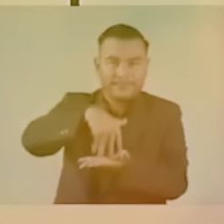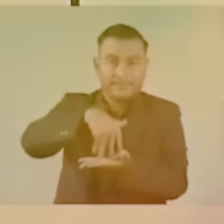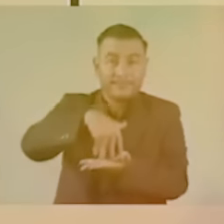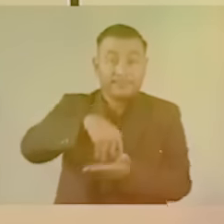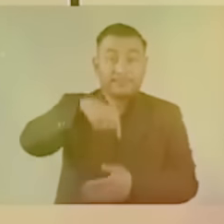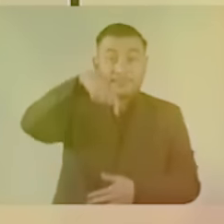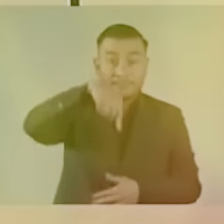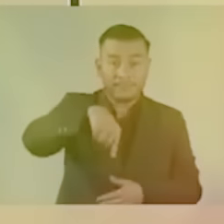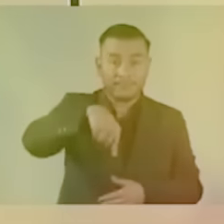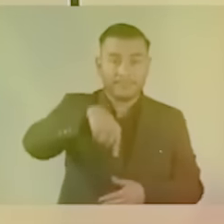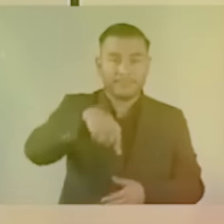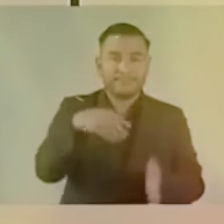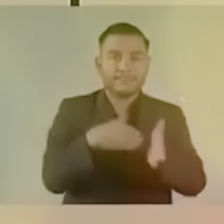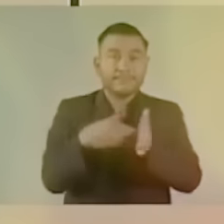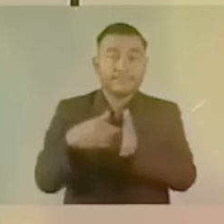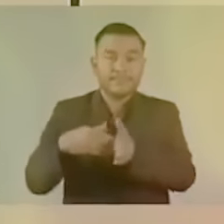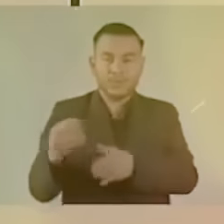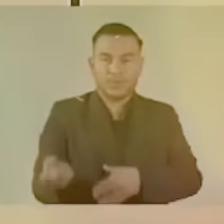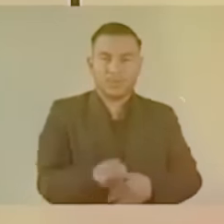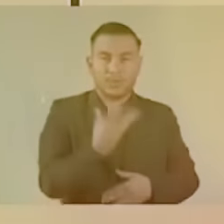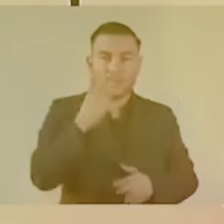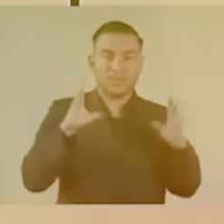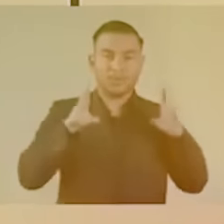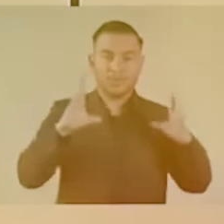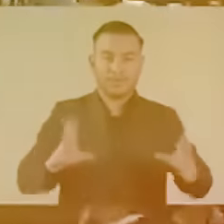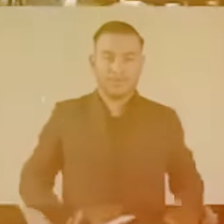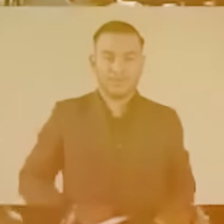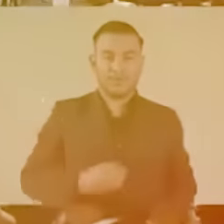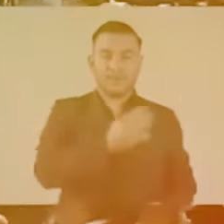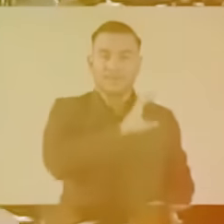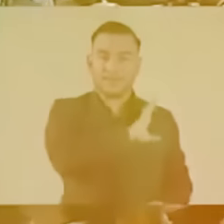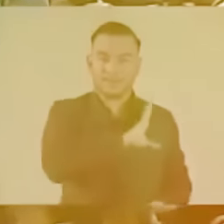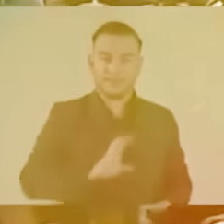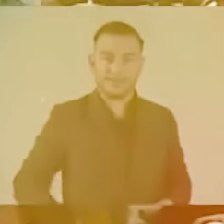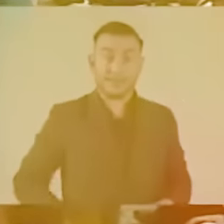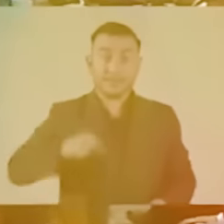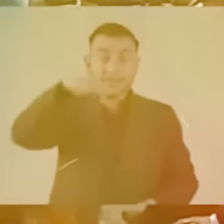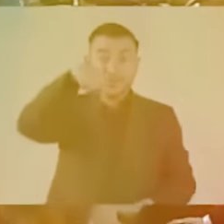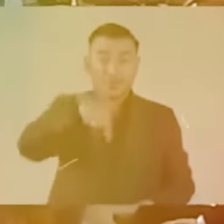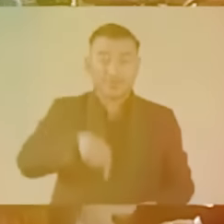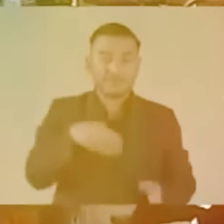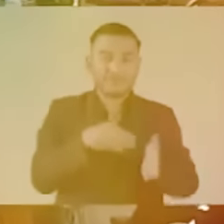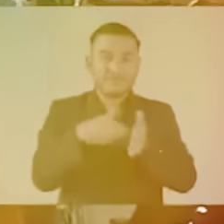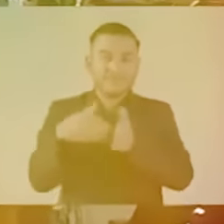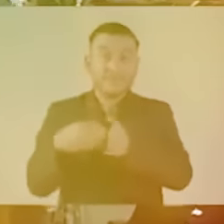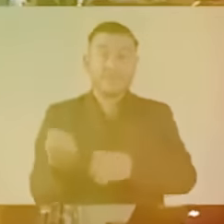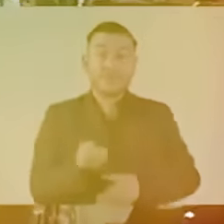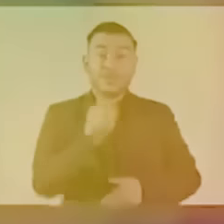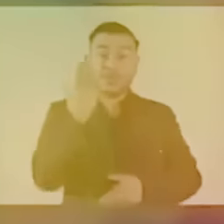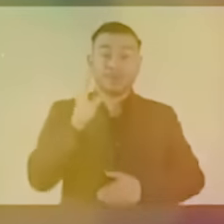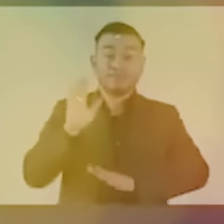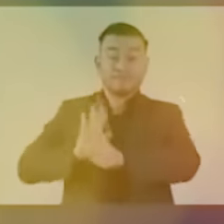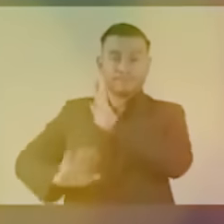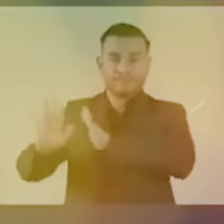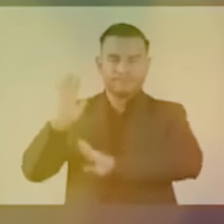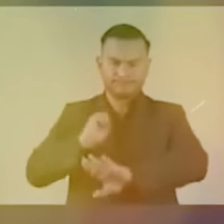Este día inicia el nuevo gobierno de El Salvador. Este día inicia la nueva historia que vamos